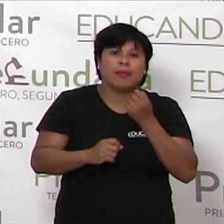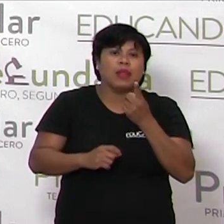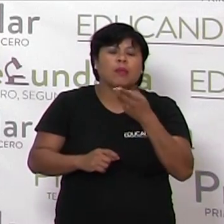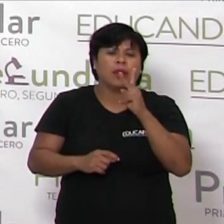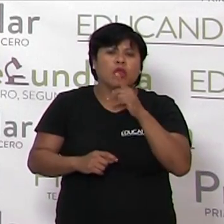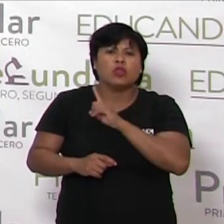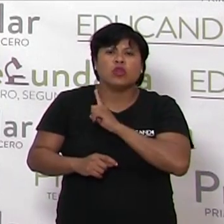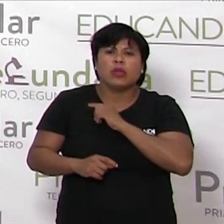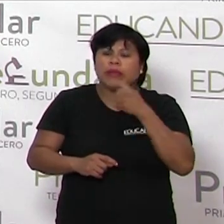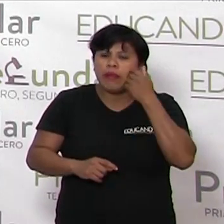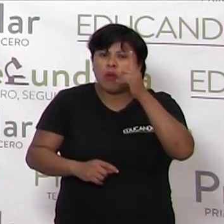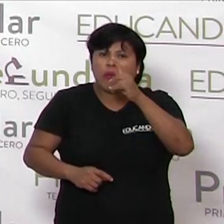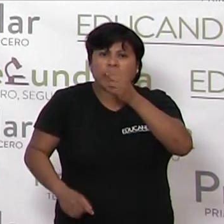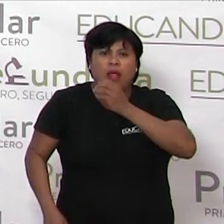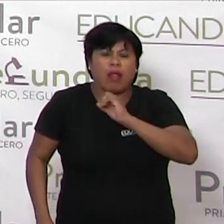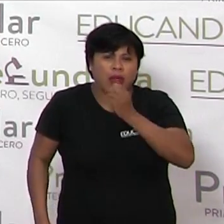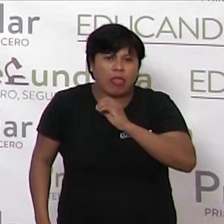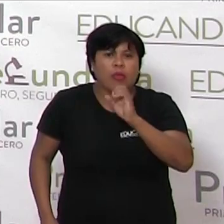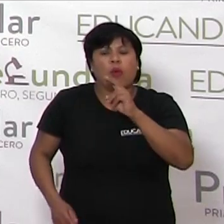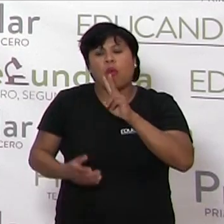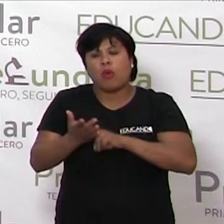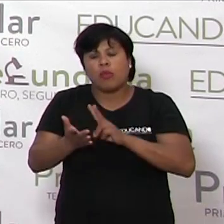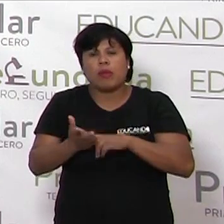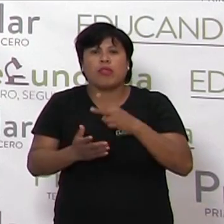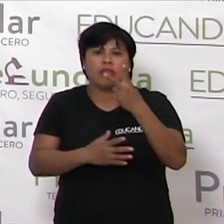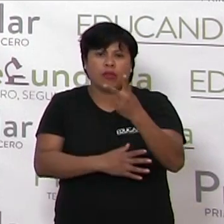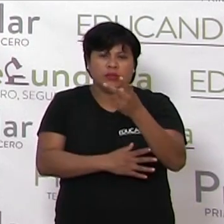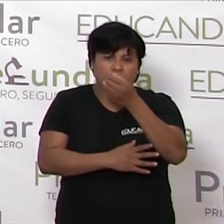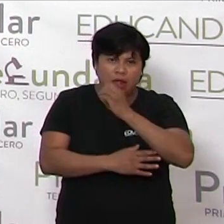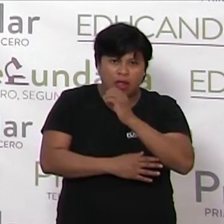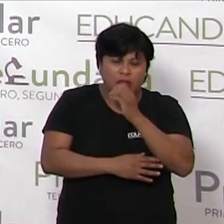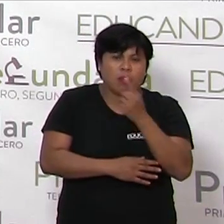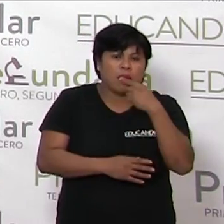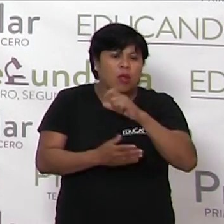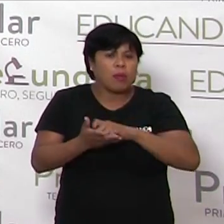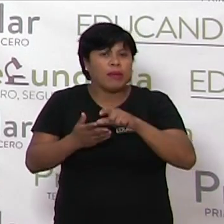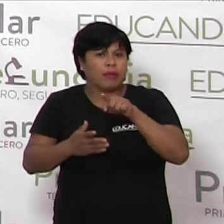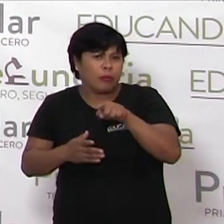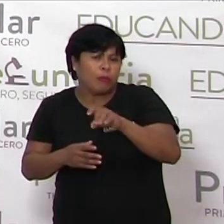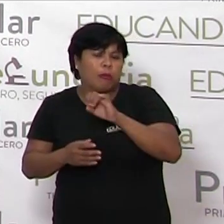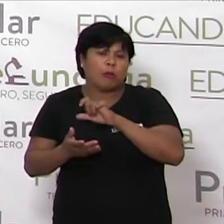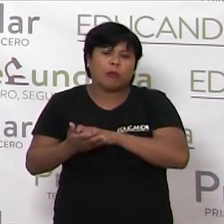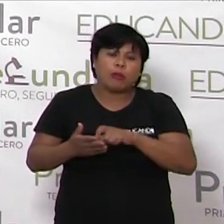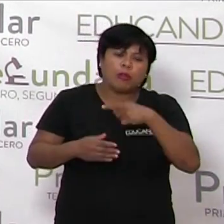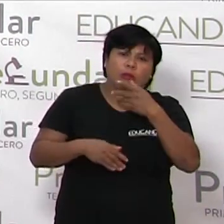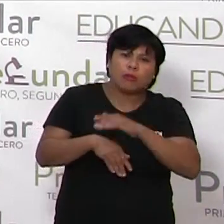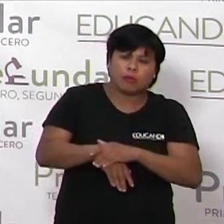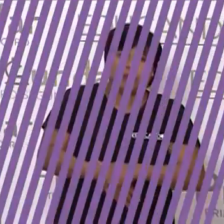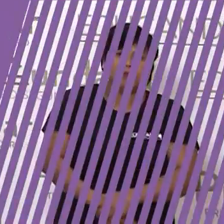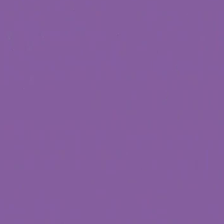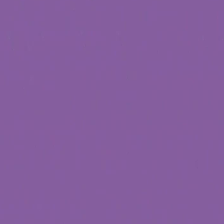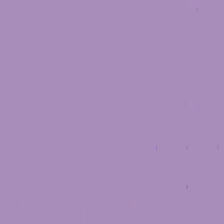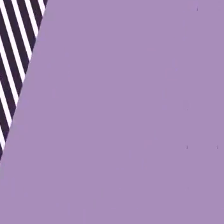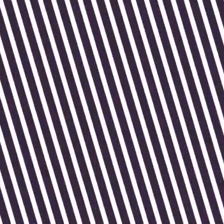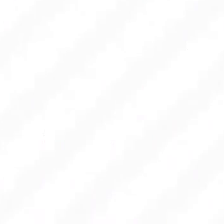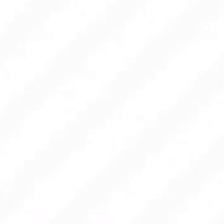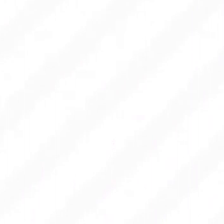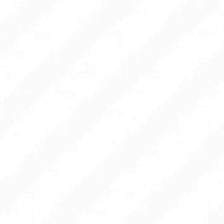Pero tú nada más quieres saber cuánto cuesta un helado o cuánto cuestan 2 helados. Nada más para comprarte el tuyo o para comprar el de tu amigo.